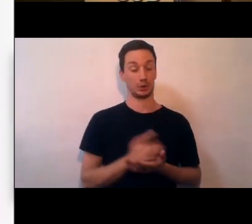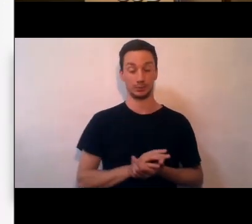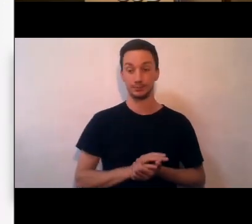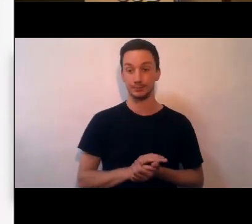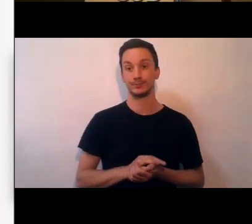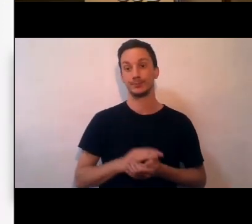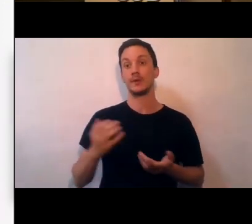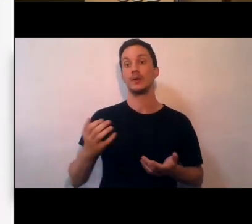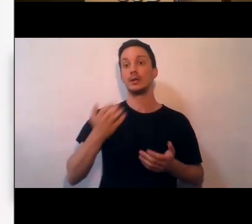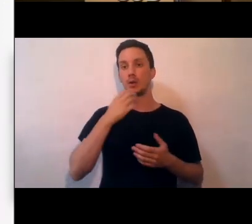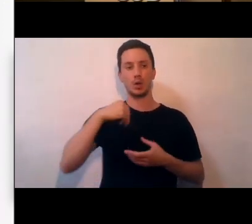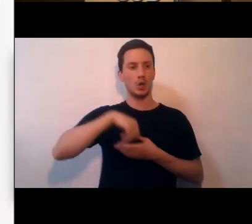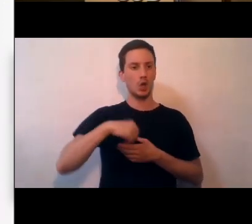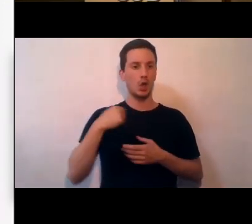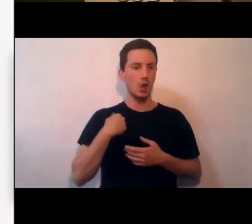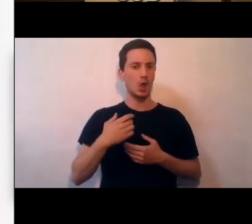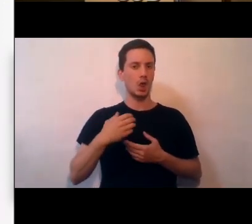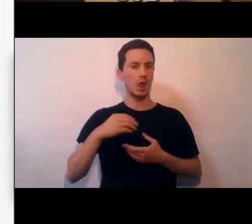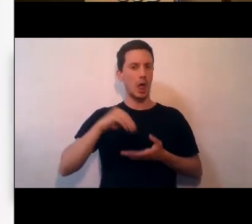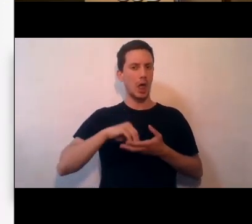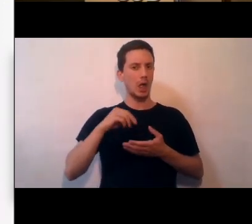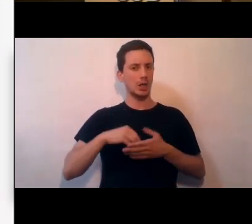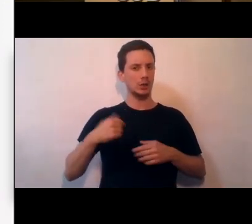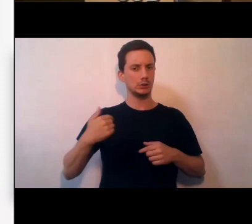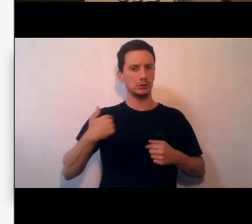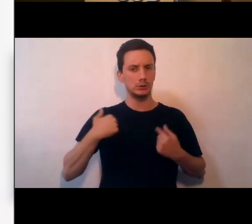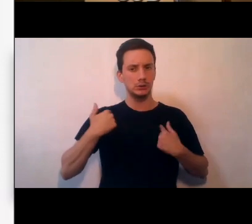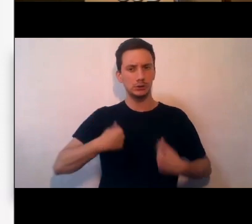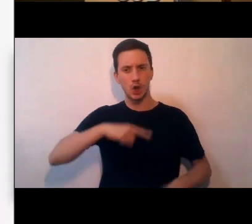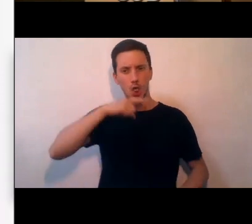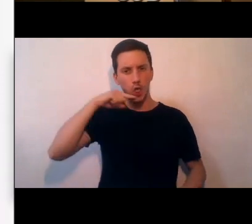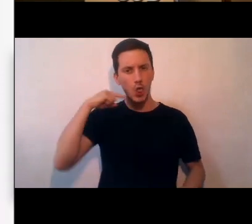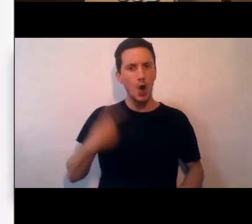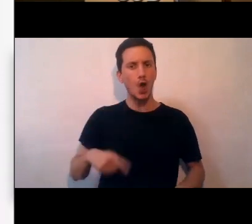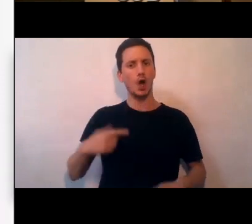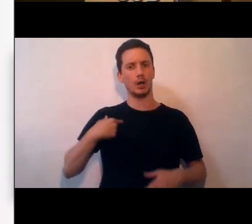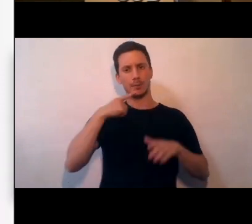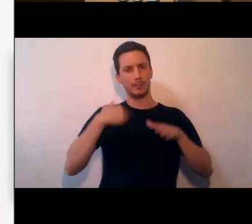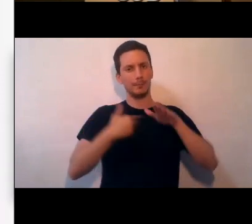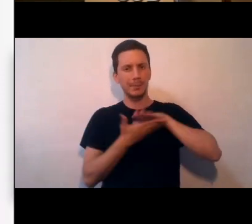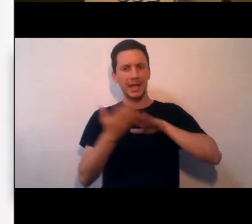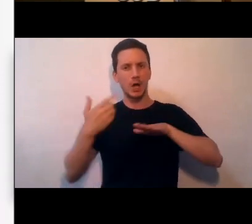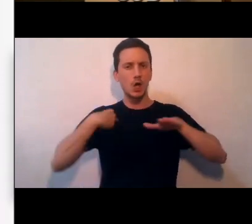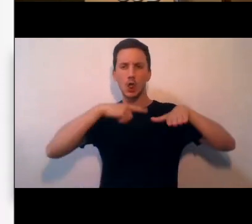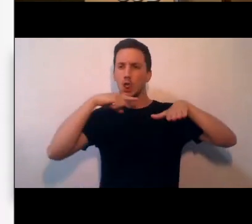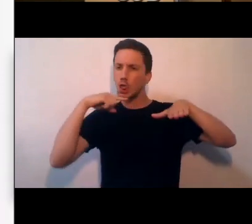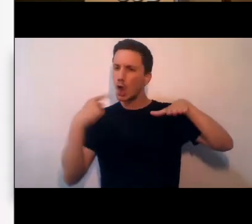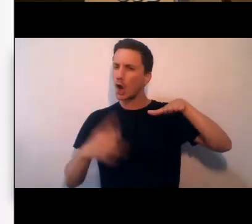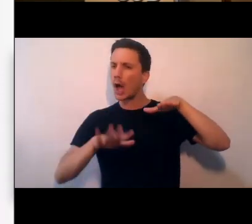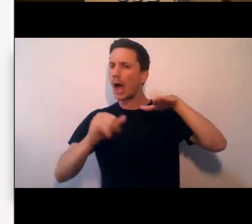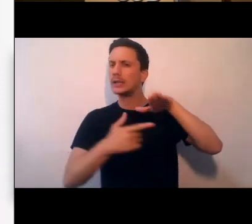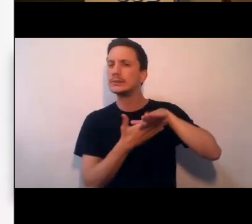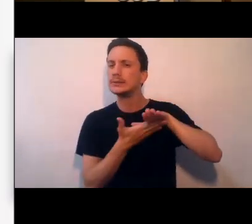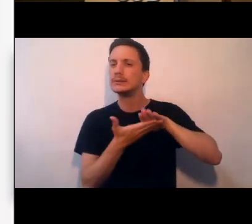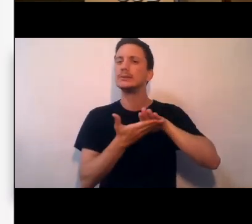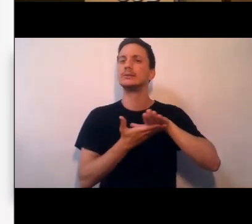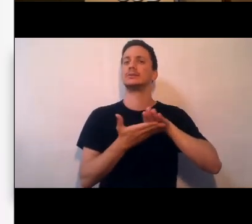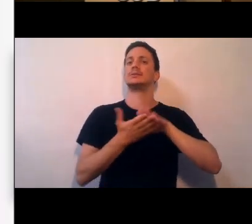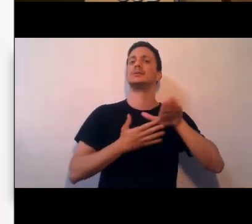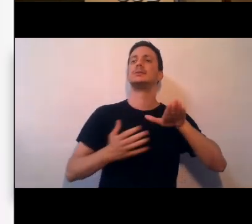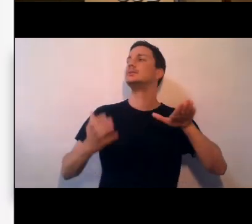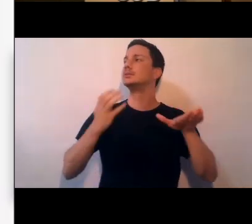Si producen dolor, porque a veces las verrugas en las plantas del pie producen molestias, o si